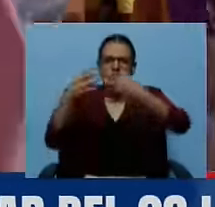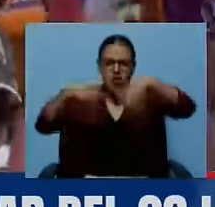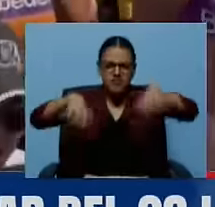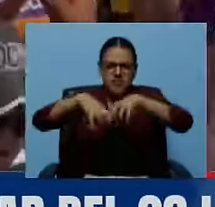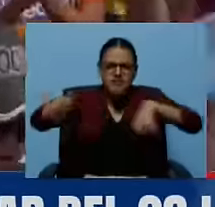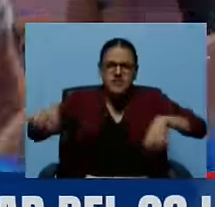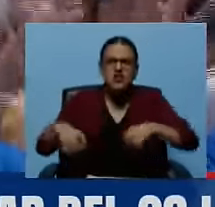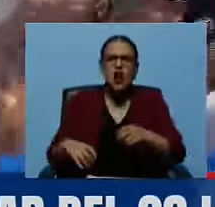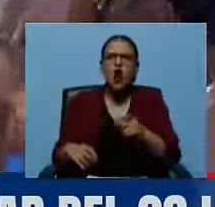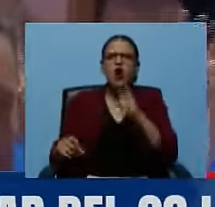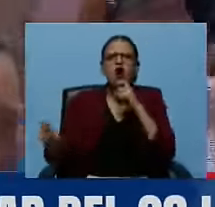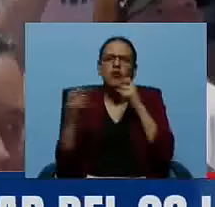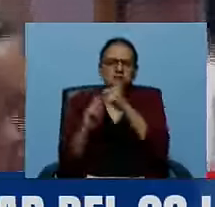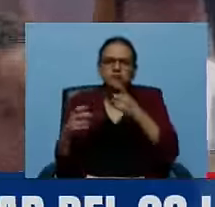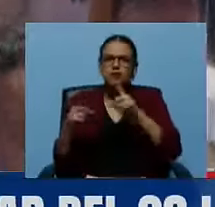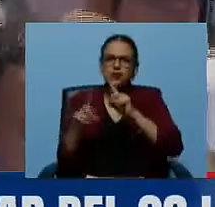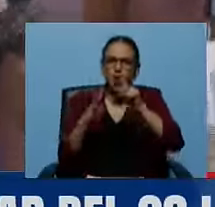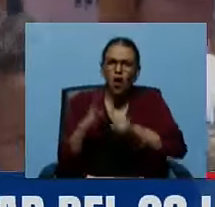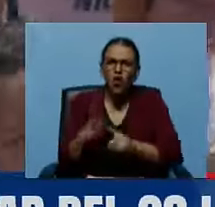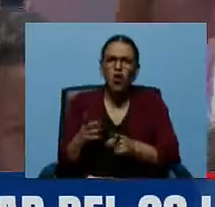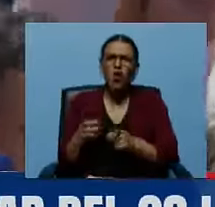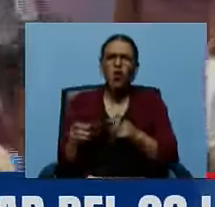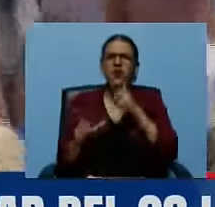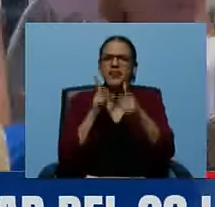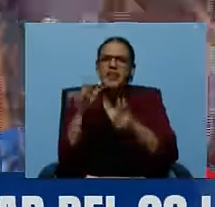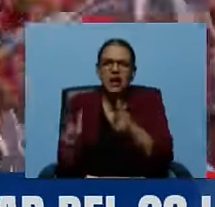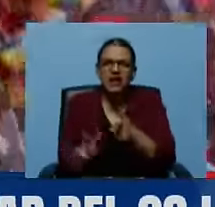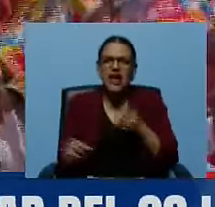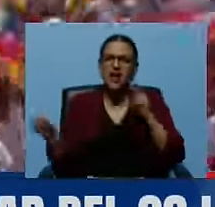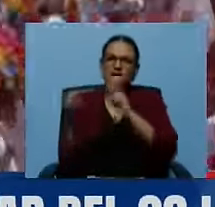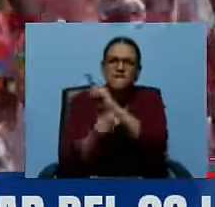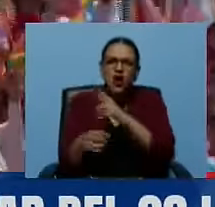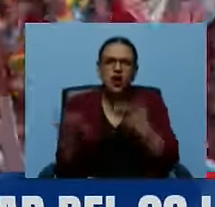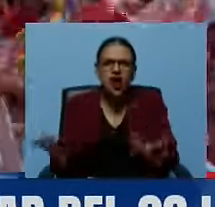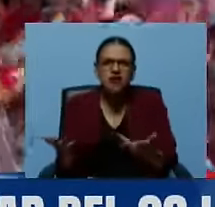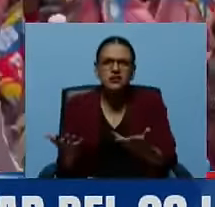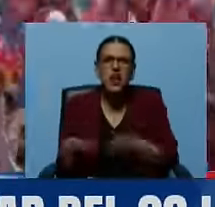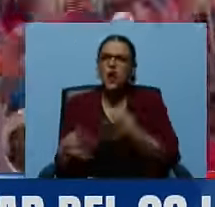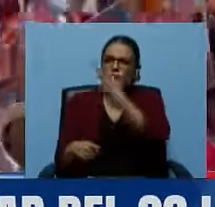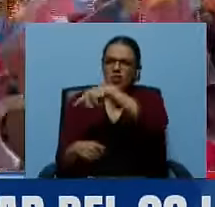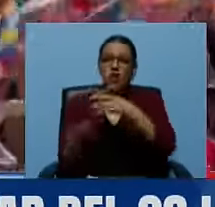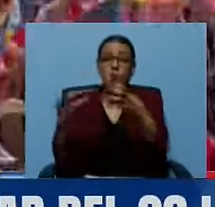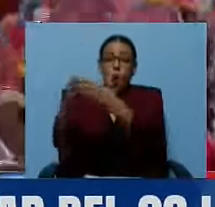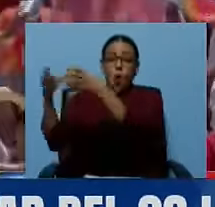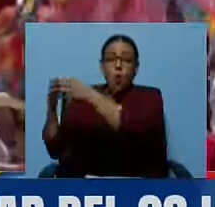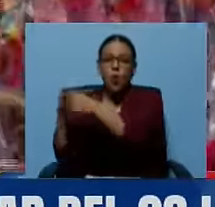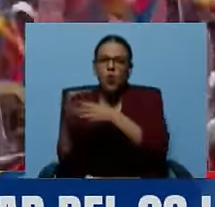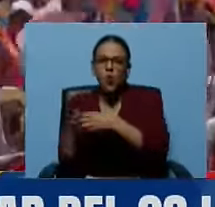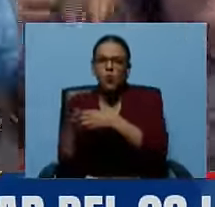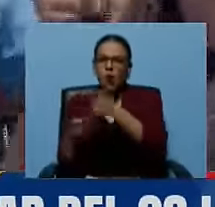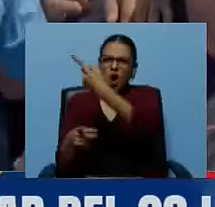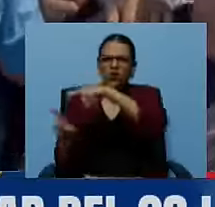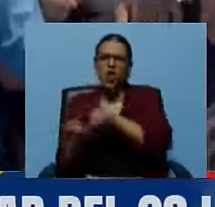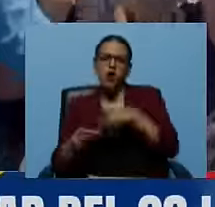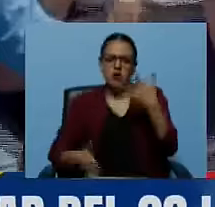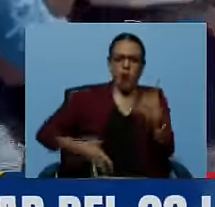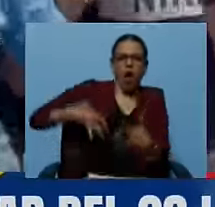la intolerancia, buscan la violencia. Cuando están en grupo son